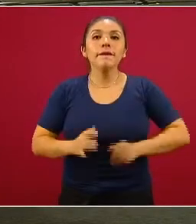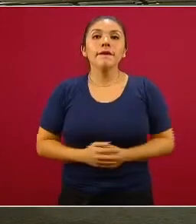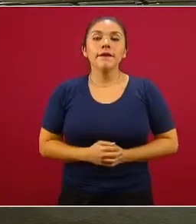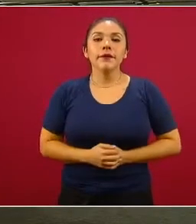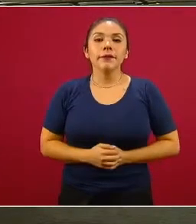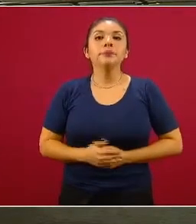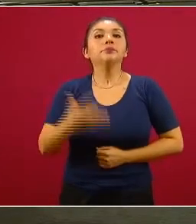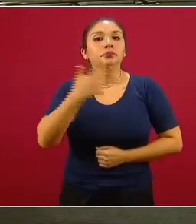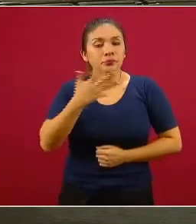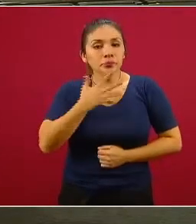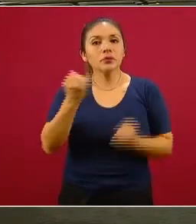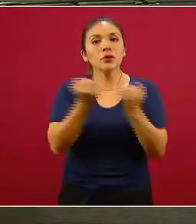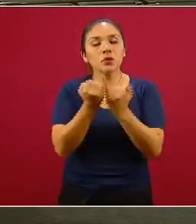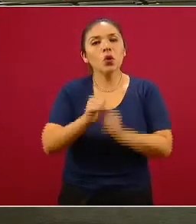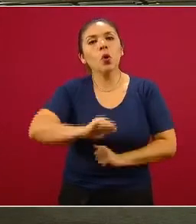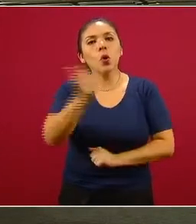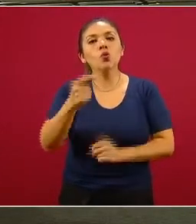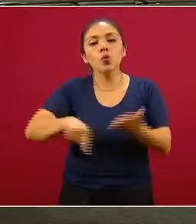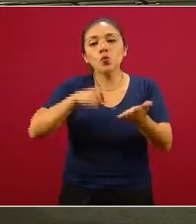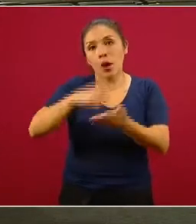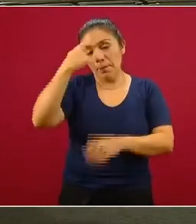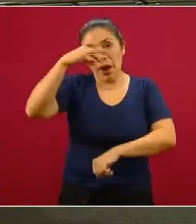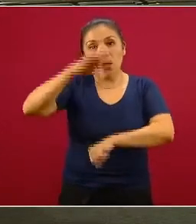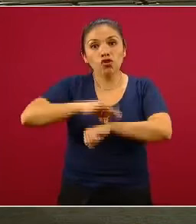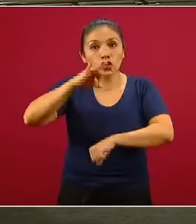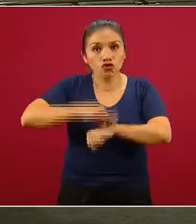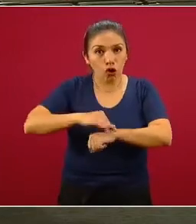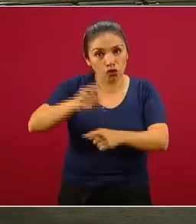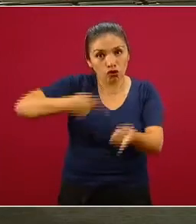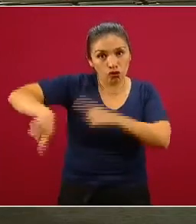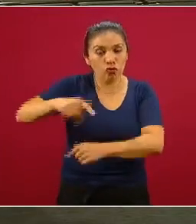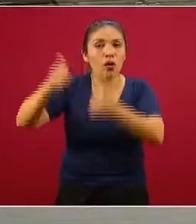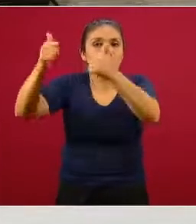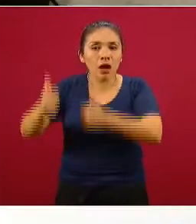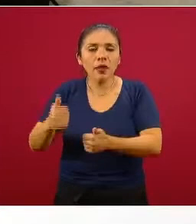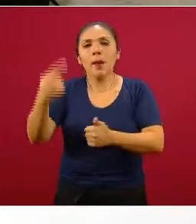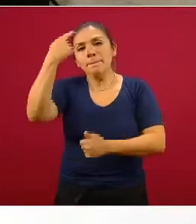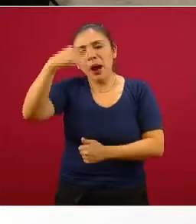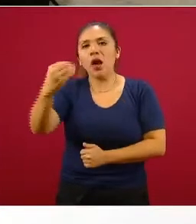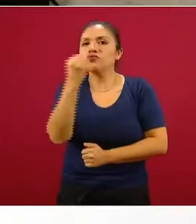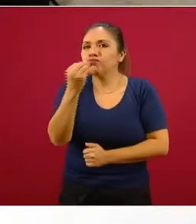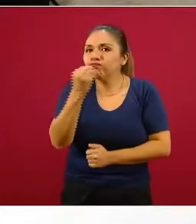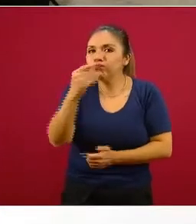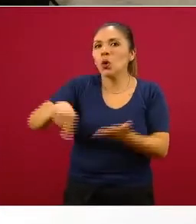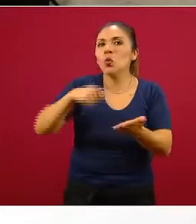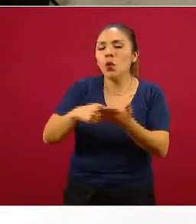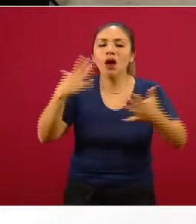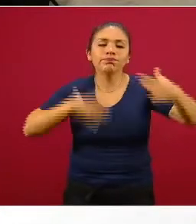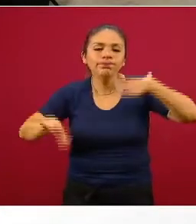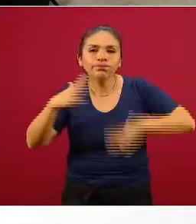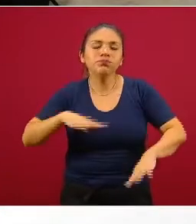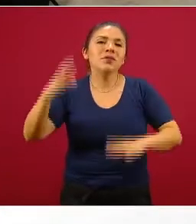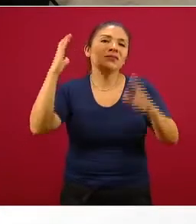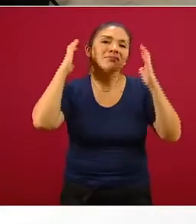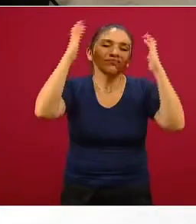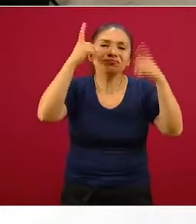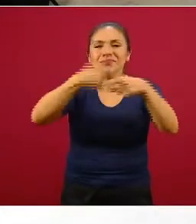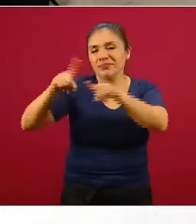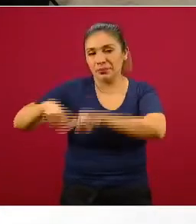Tendremos un área para los médicos, para la residencia médica, comedor, sala de espera, vestidores. La que sigue, por